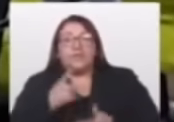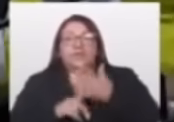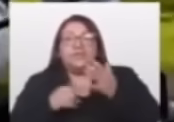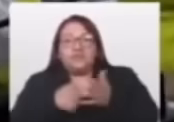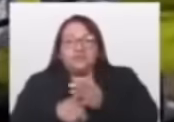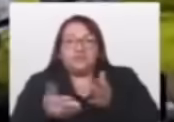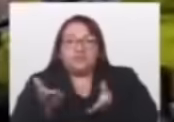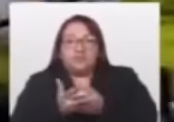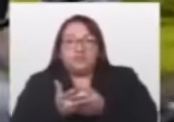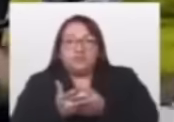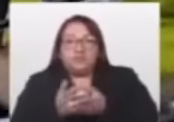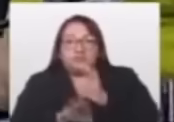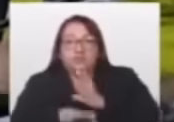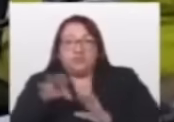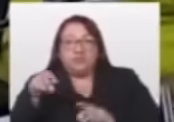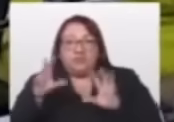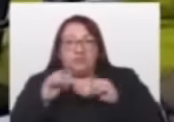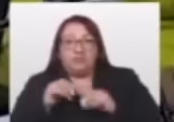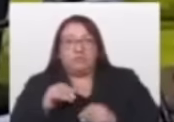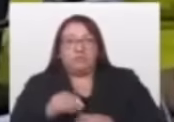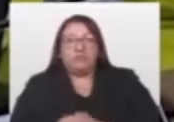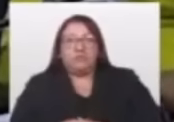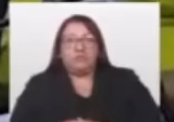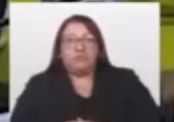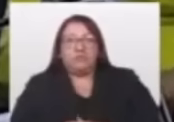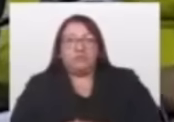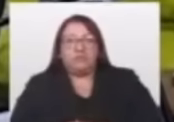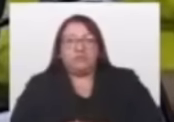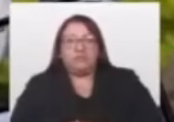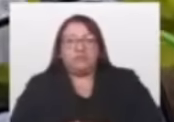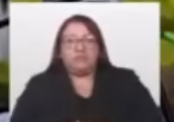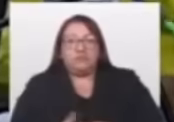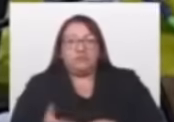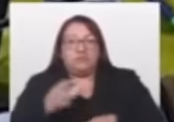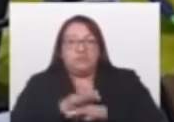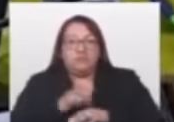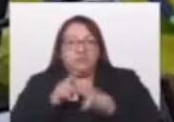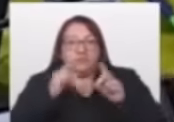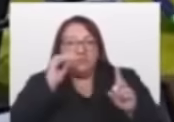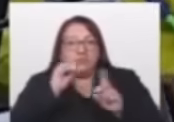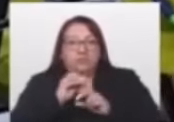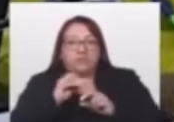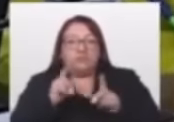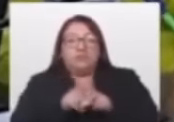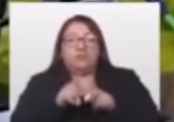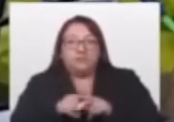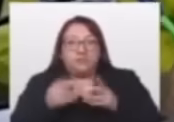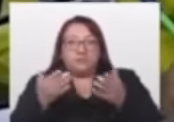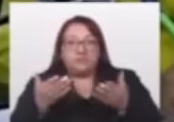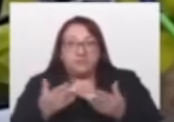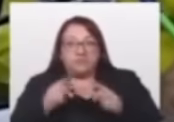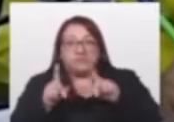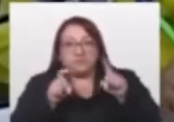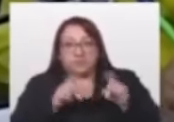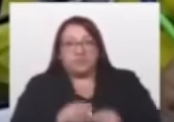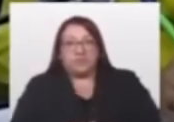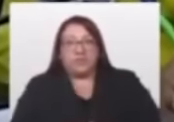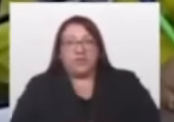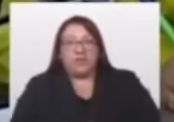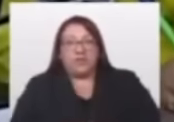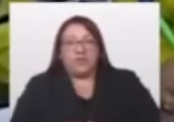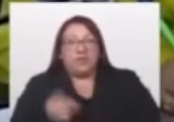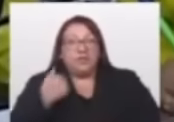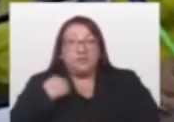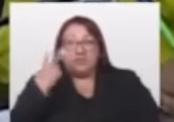documentos sacó esa noche, señor presidente? Sobre las observaciones, que también traen, por supuesto, interrogantes, no he